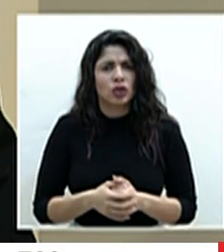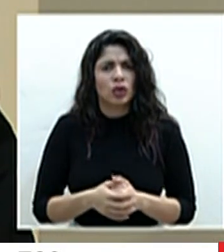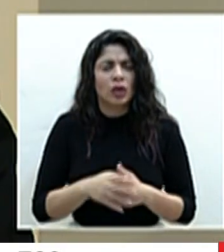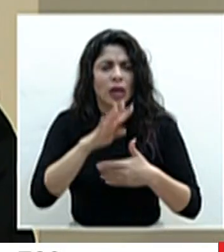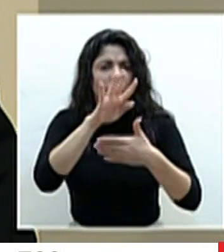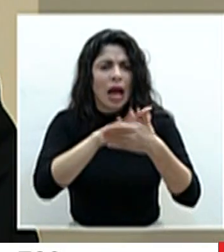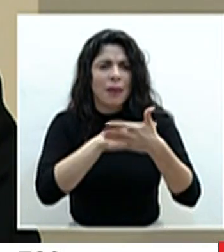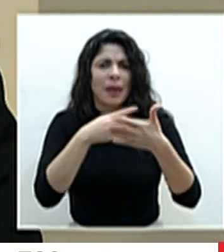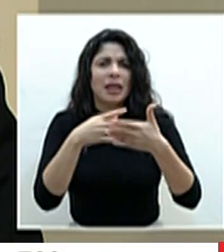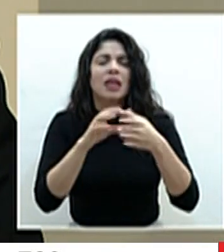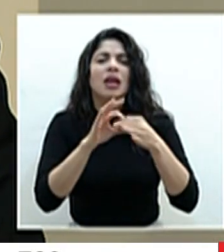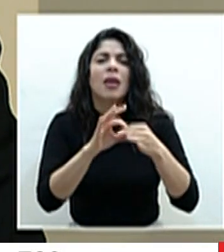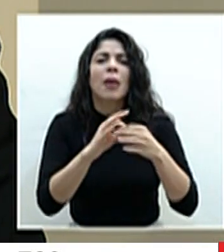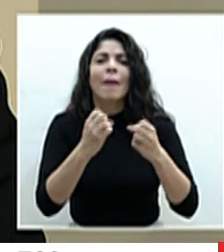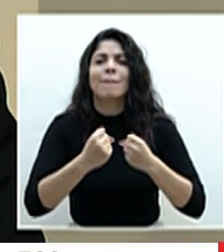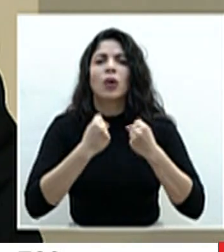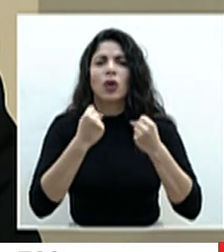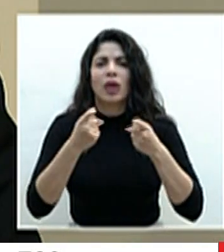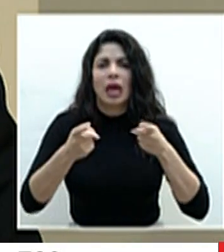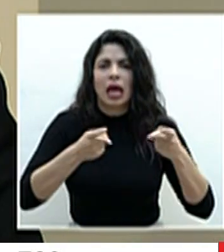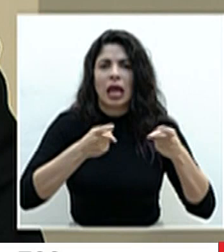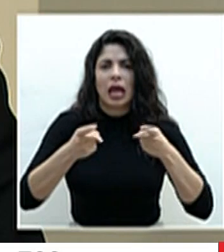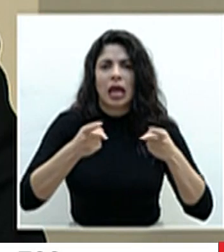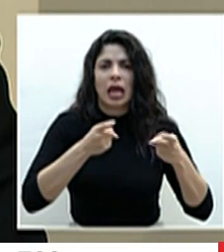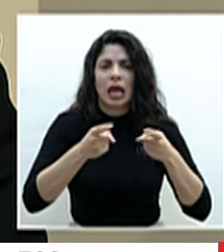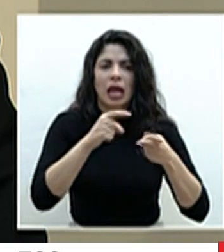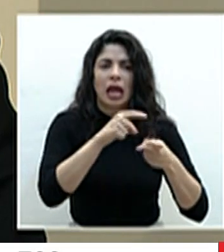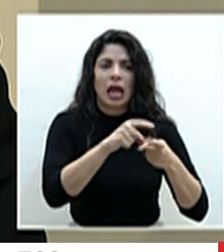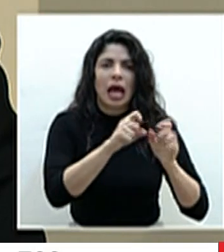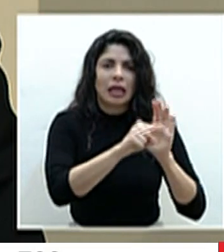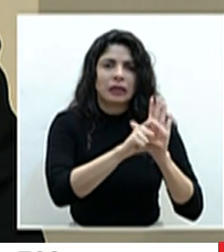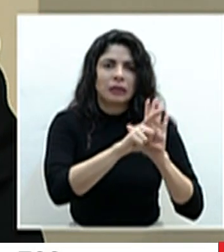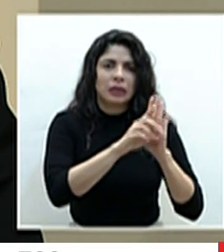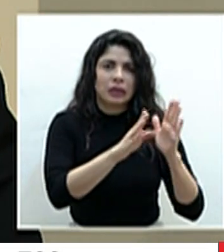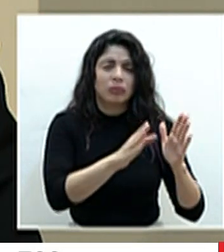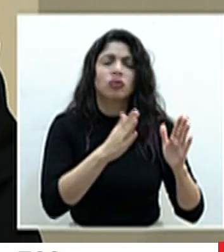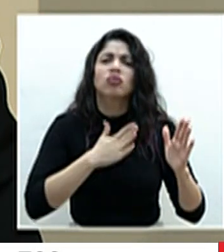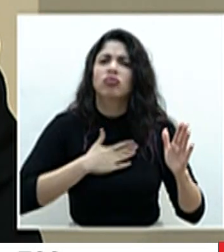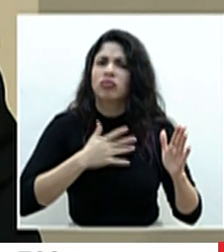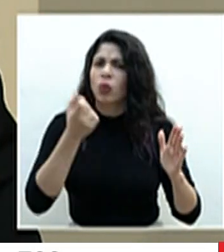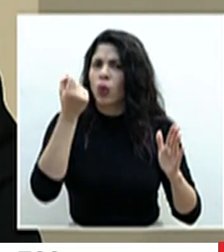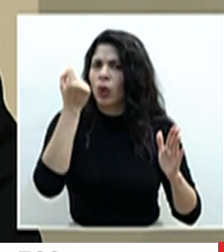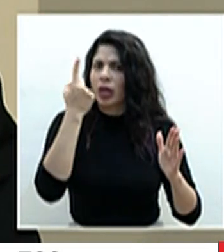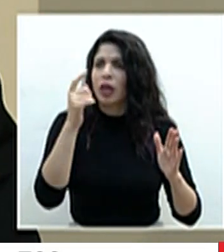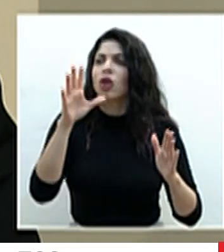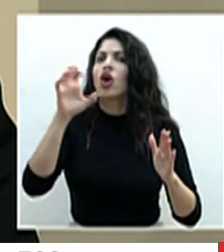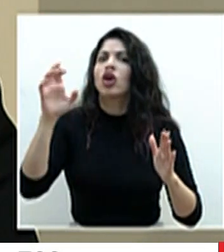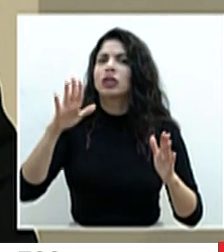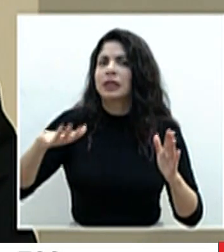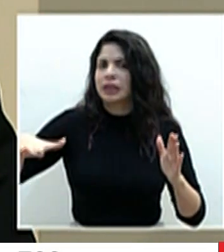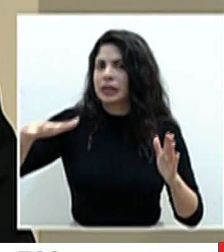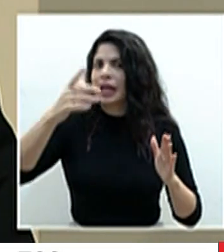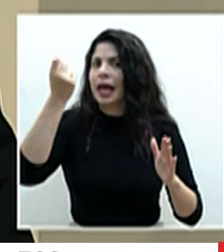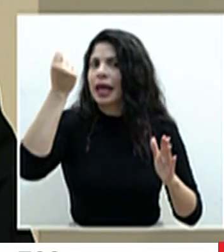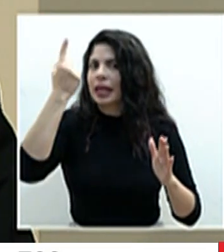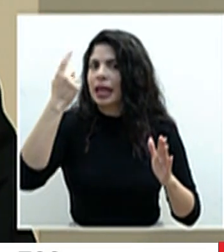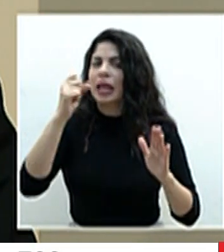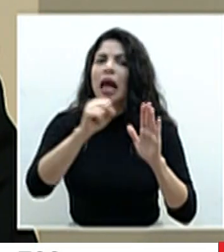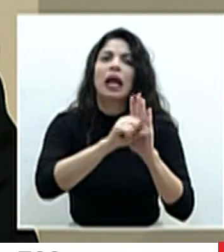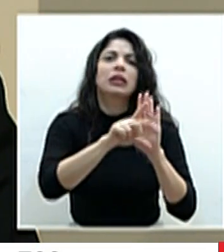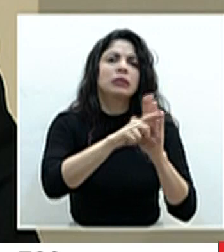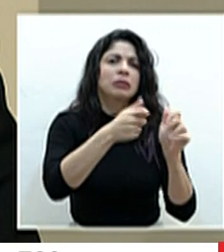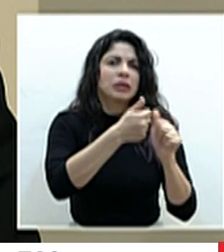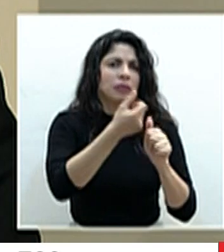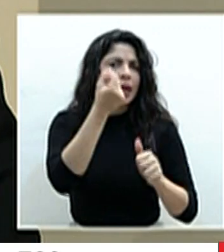del poder, sobre todo en la Asamblea Legislativa. Y la entiendo yo, y la entienden los costarricenses, y la entiende la Asamblea